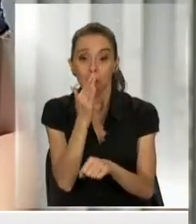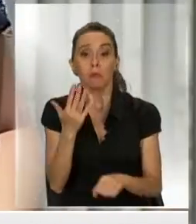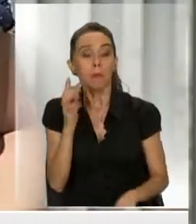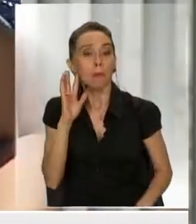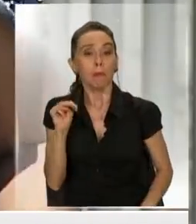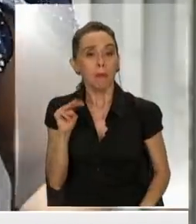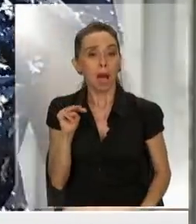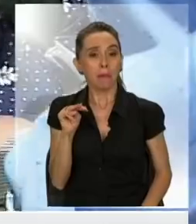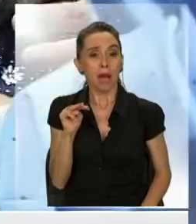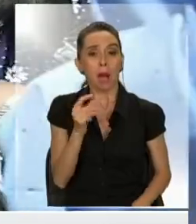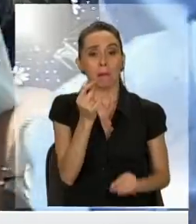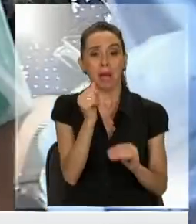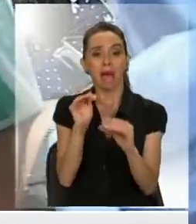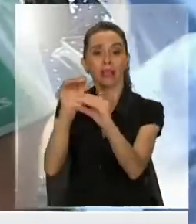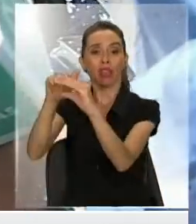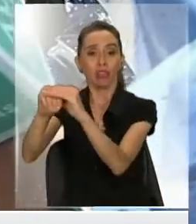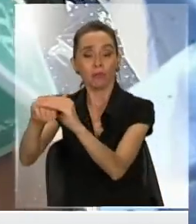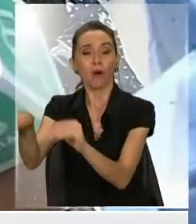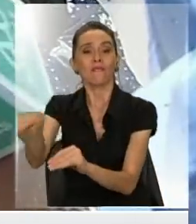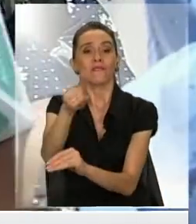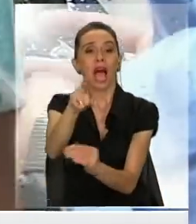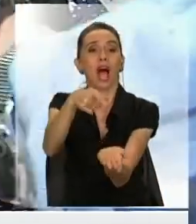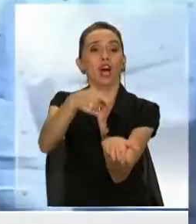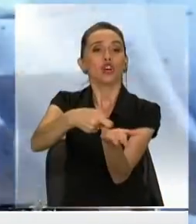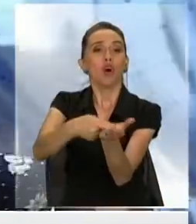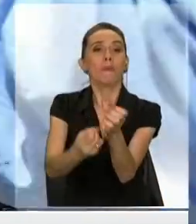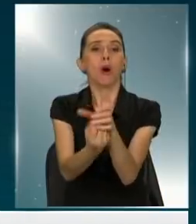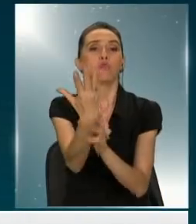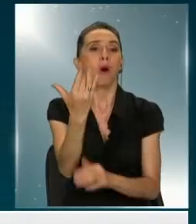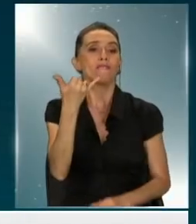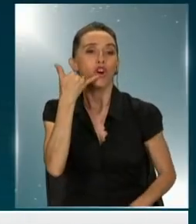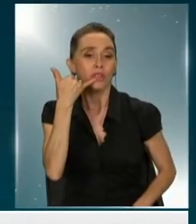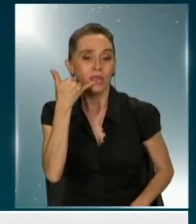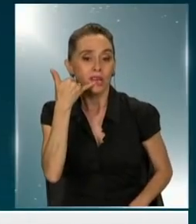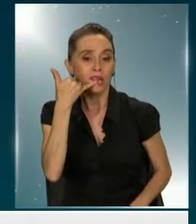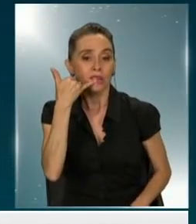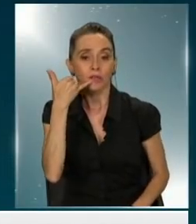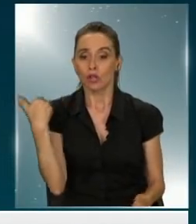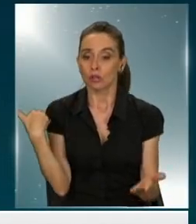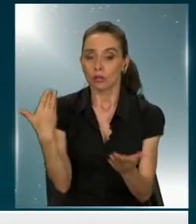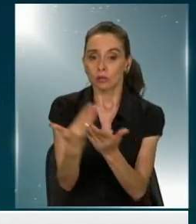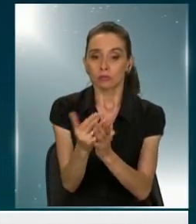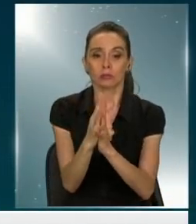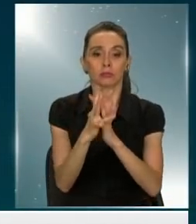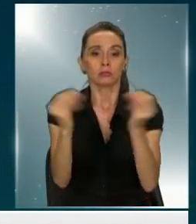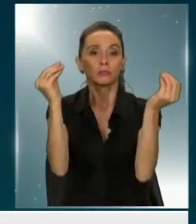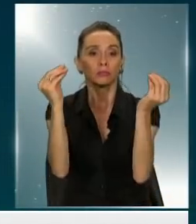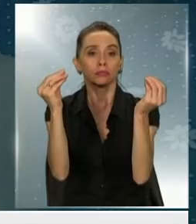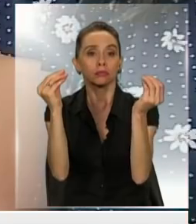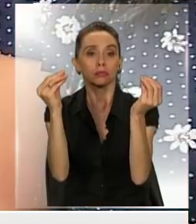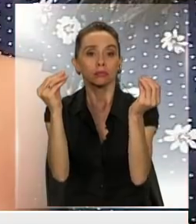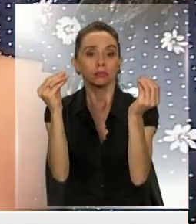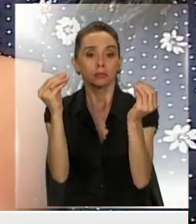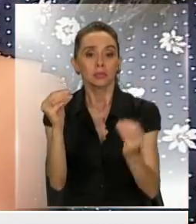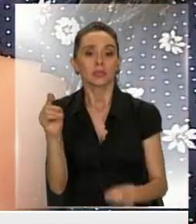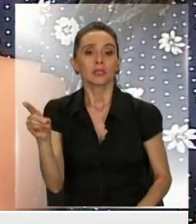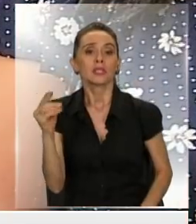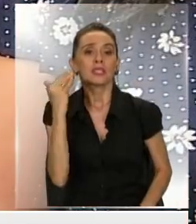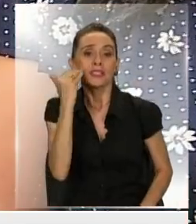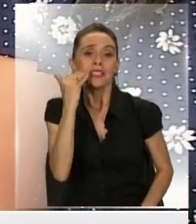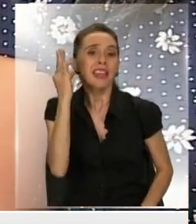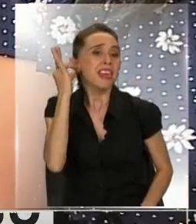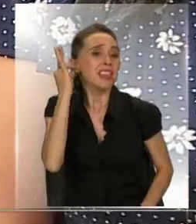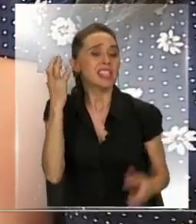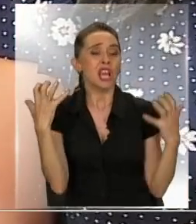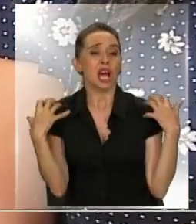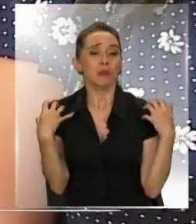la madre le depositó dinero para que pudiera comprar uno nuevo. Desde allí se le pierde el rastro. Es una niña súper